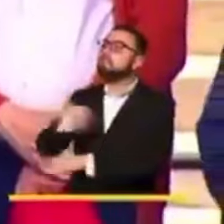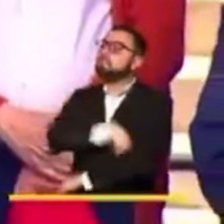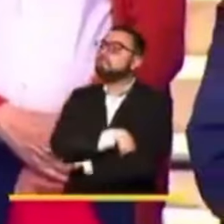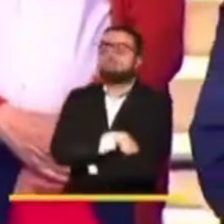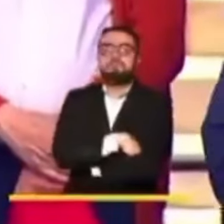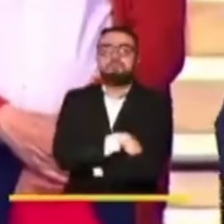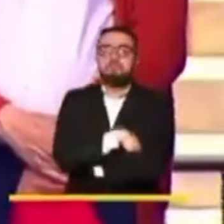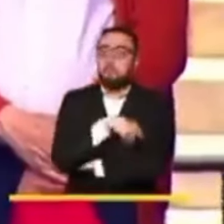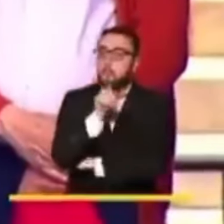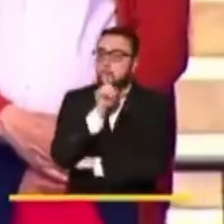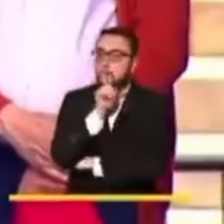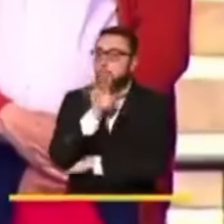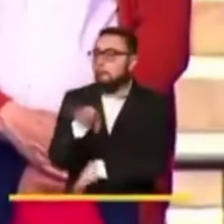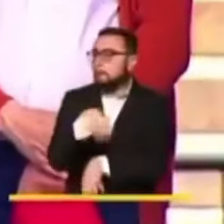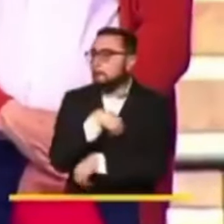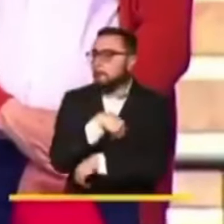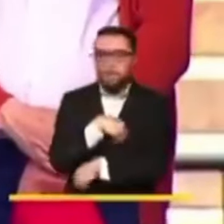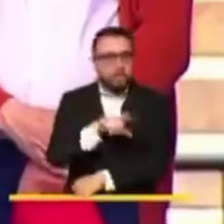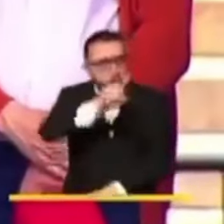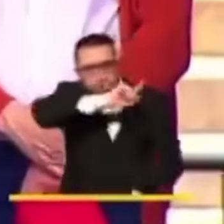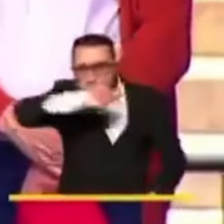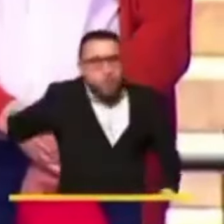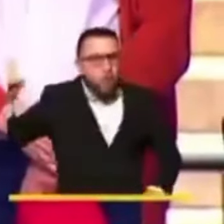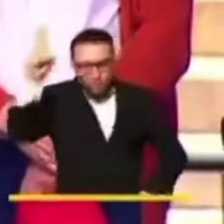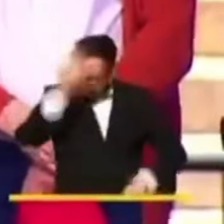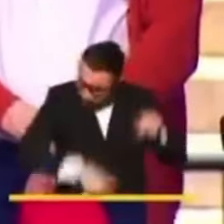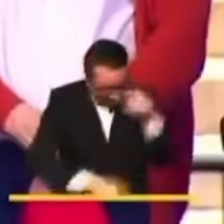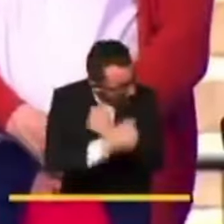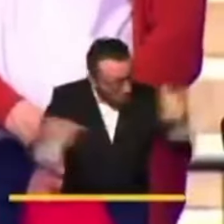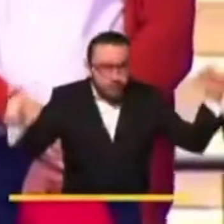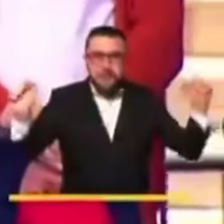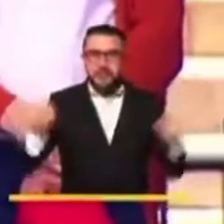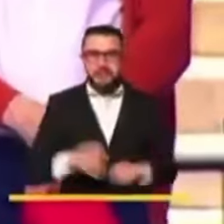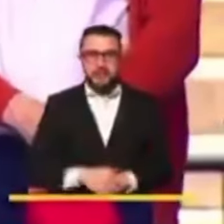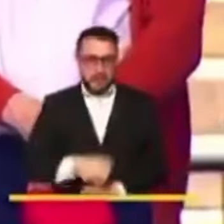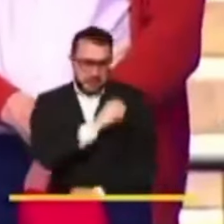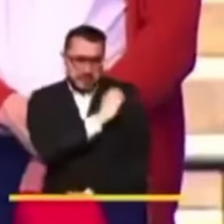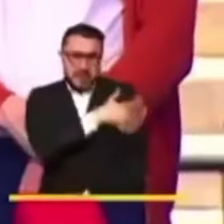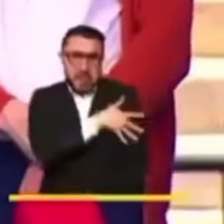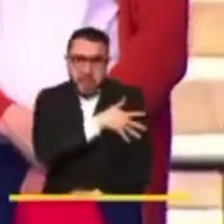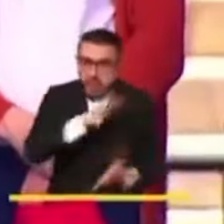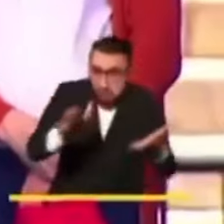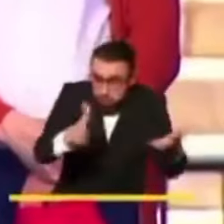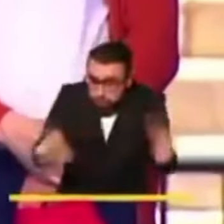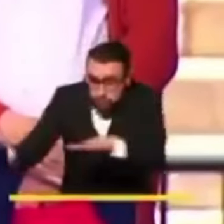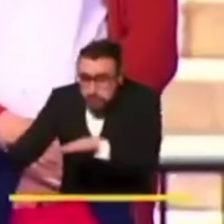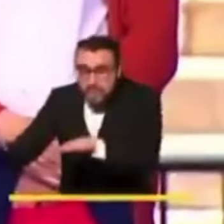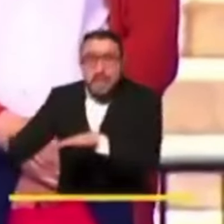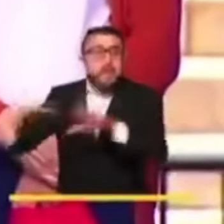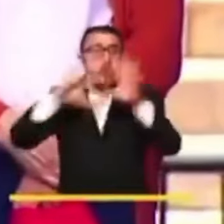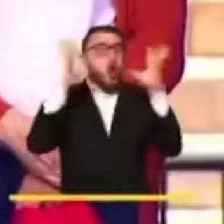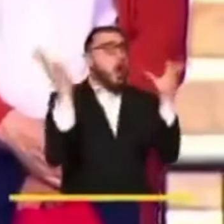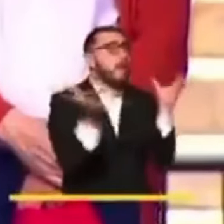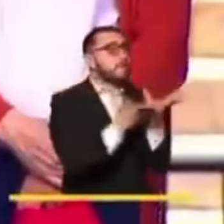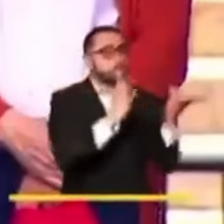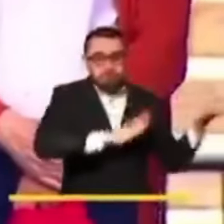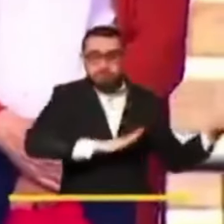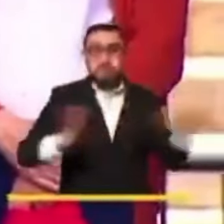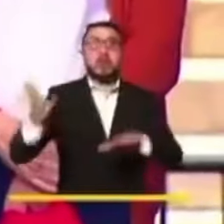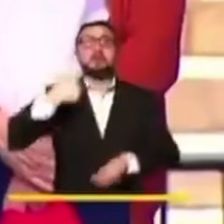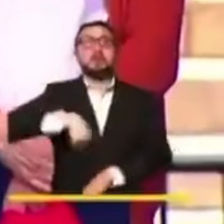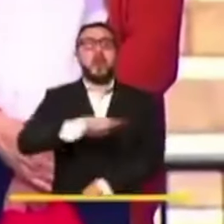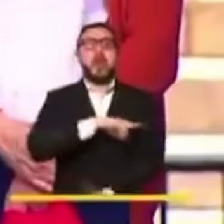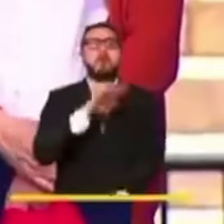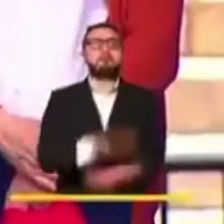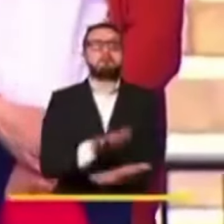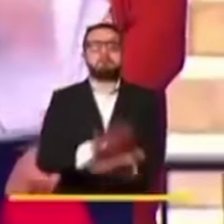nuestra pasividad. Si muere Palestina, muere la humanidad. Y no la vamos a dejar